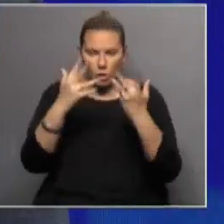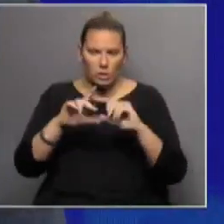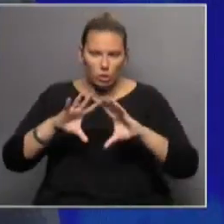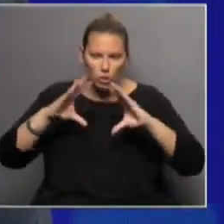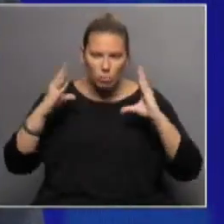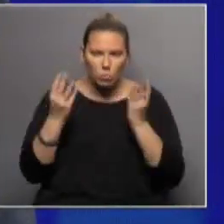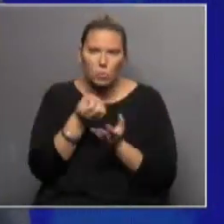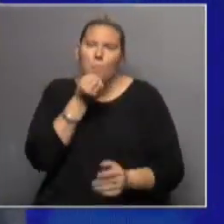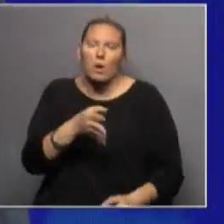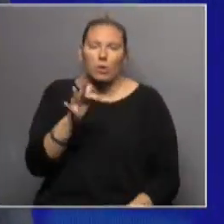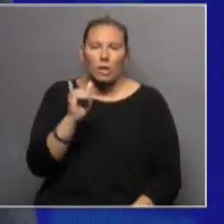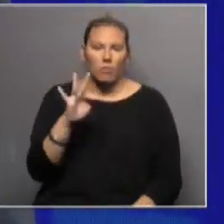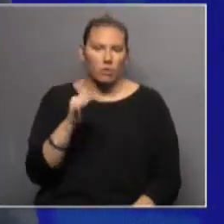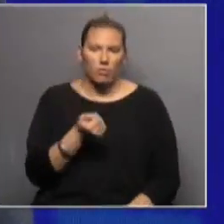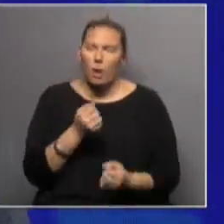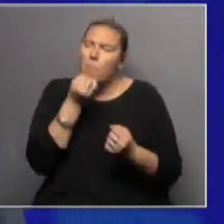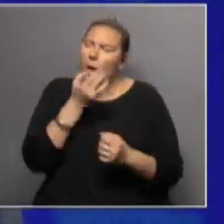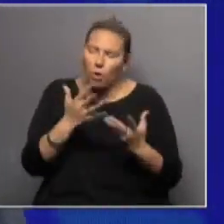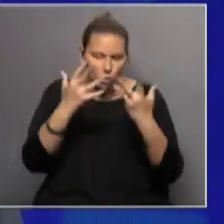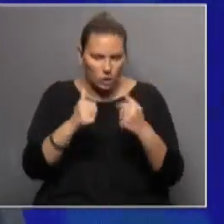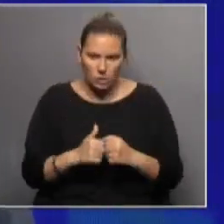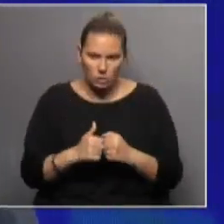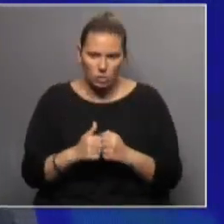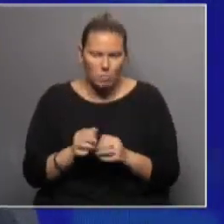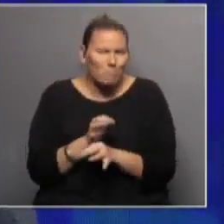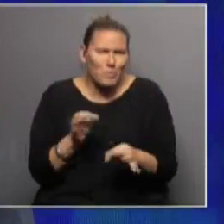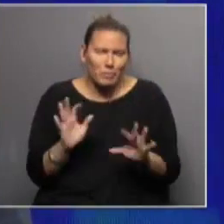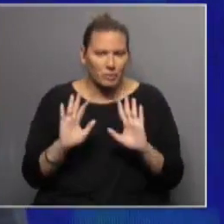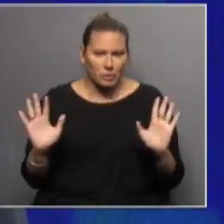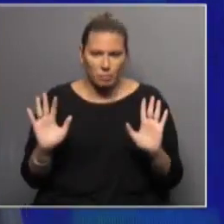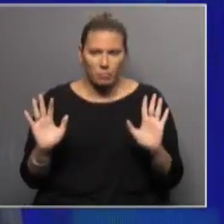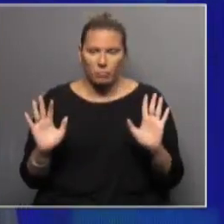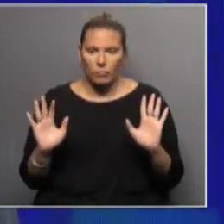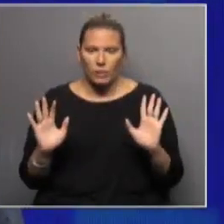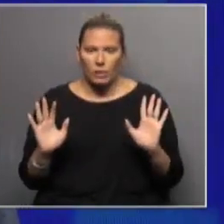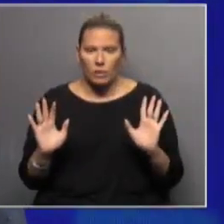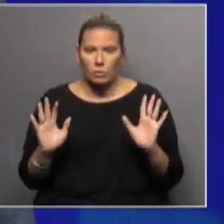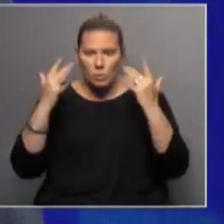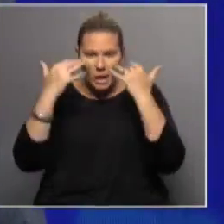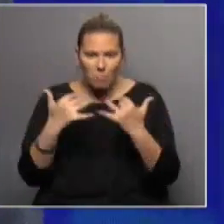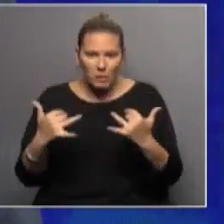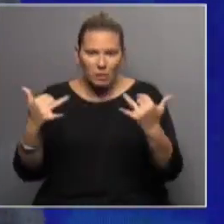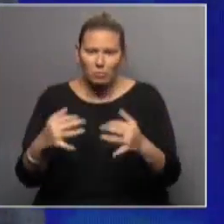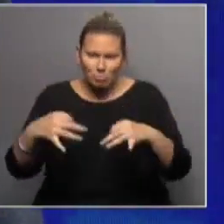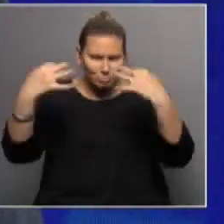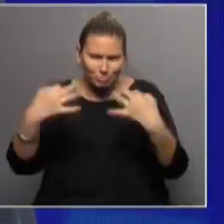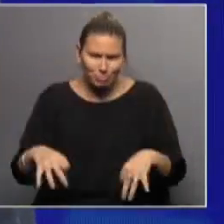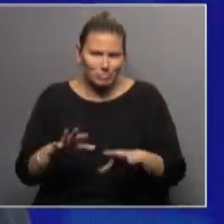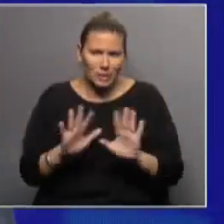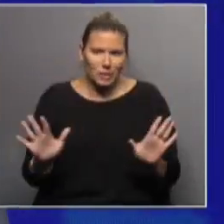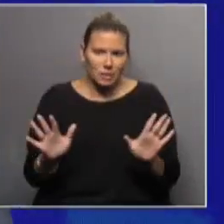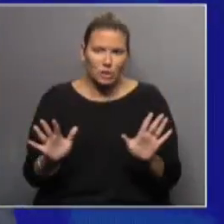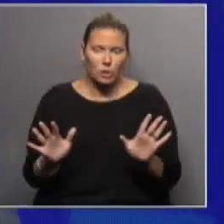es mejor que la FIFA, por ejemplo. En organización es espectacular. Es un espectáculo tal cual es, punto. O